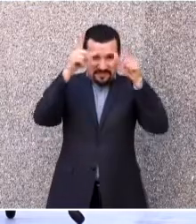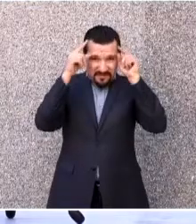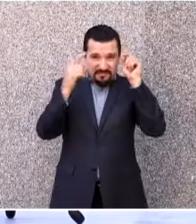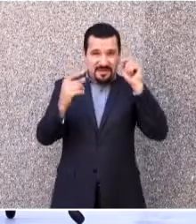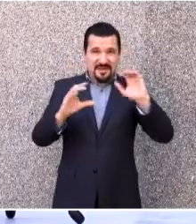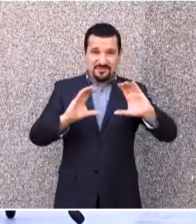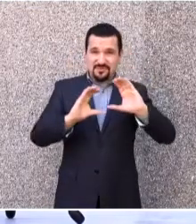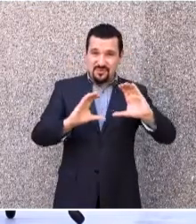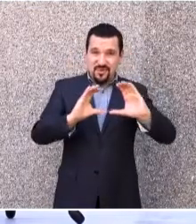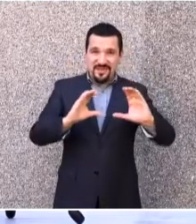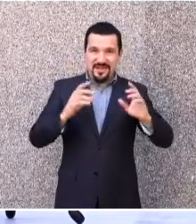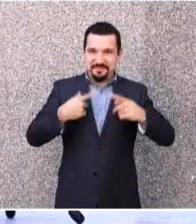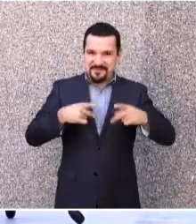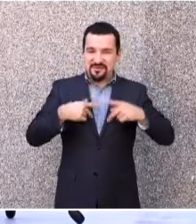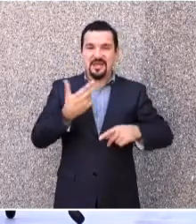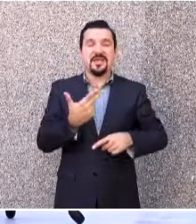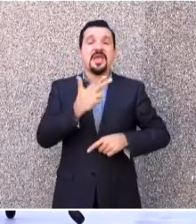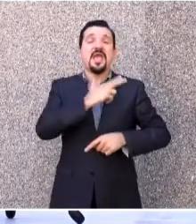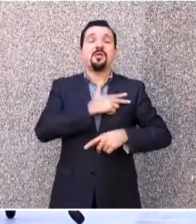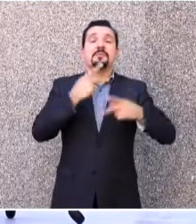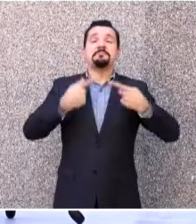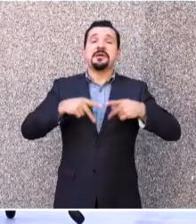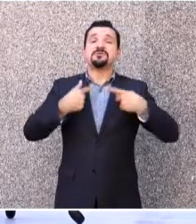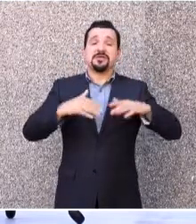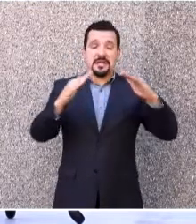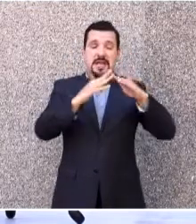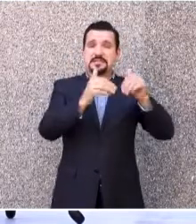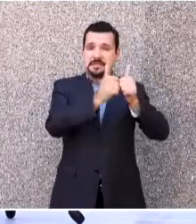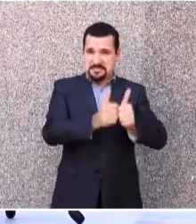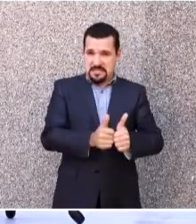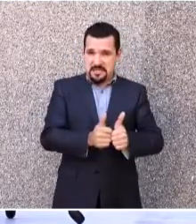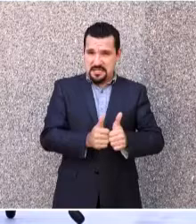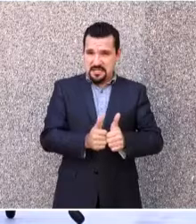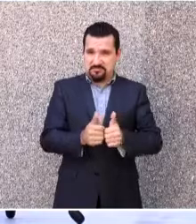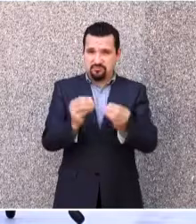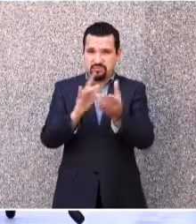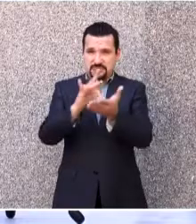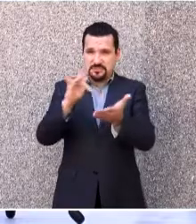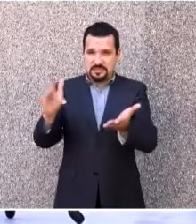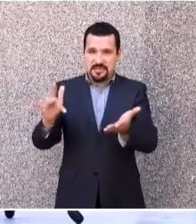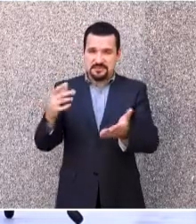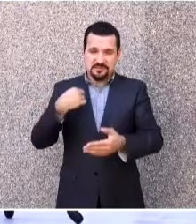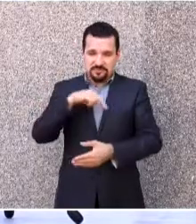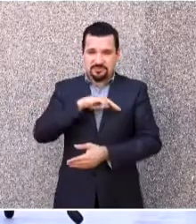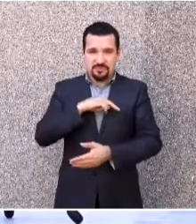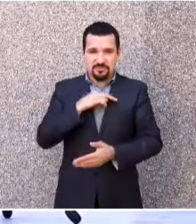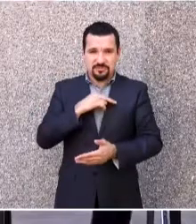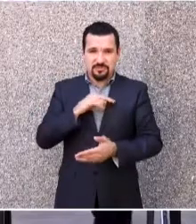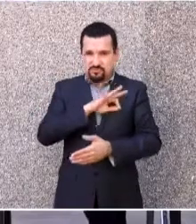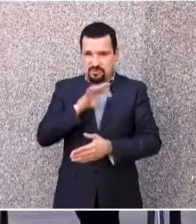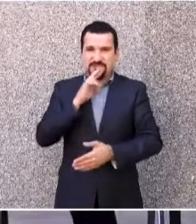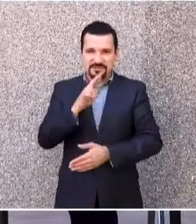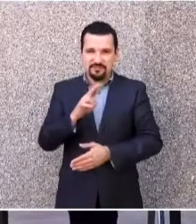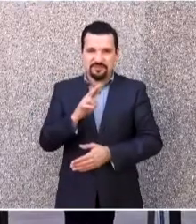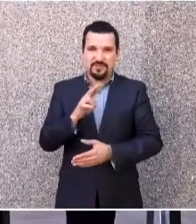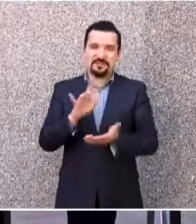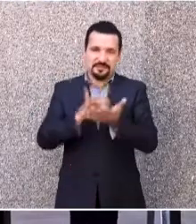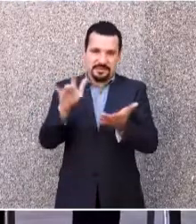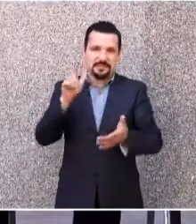héroes los que se están quedando en casa. Muchísimas gracias y a sus órdenes. Nos vemos mañana.